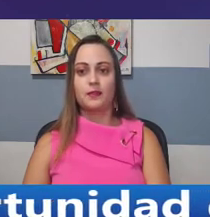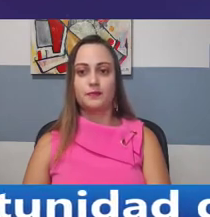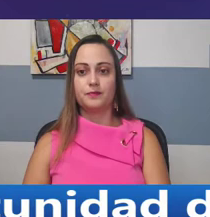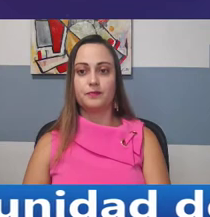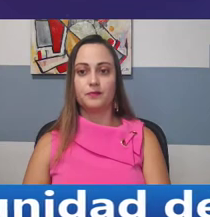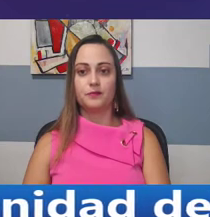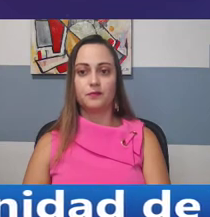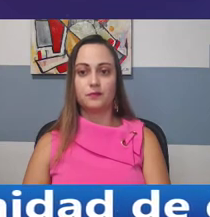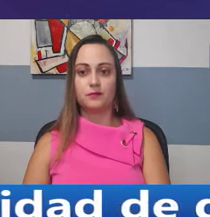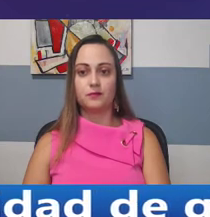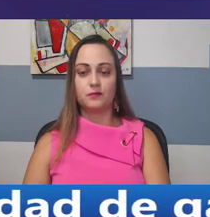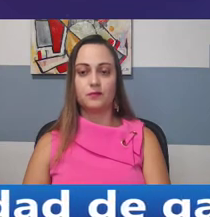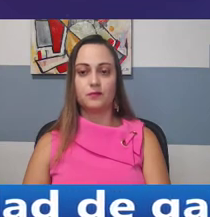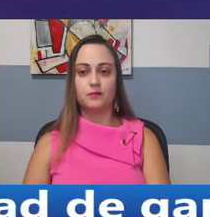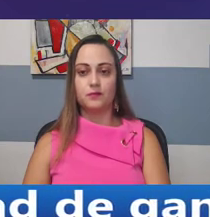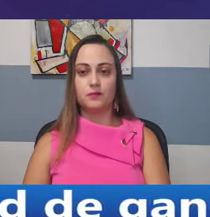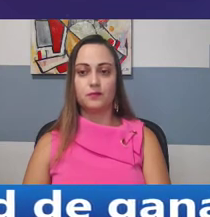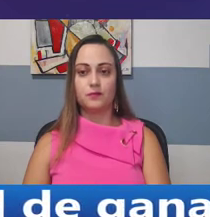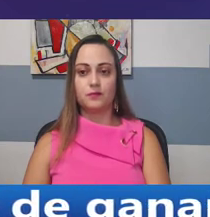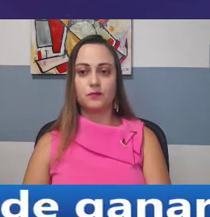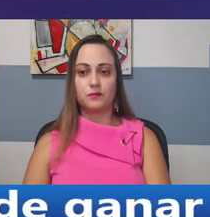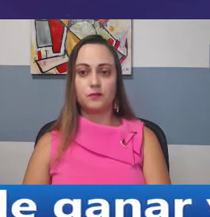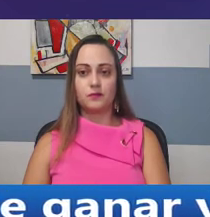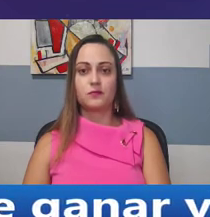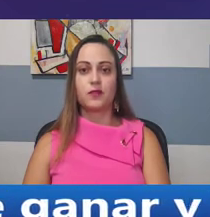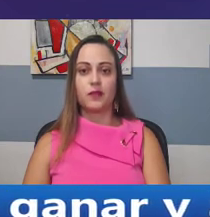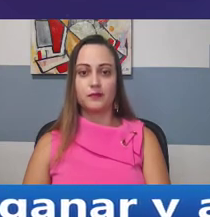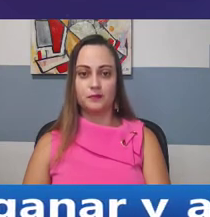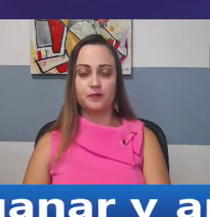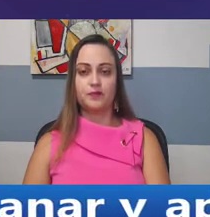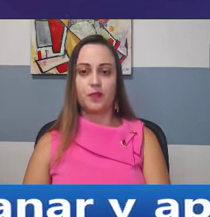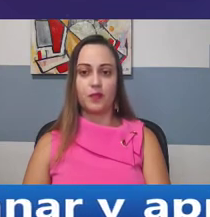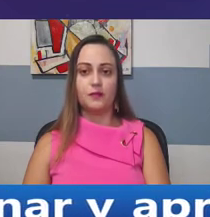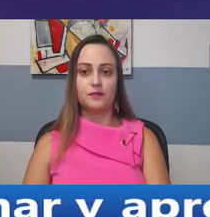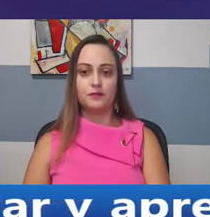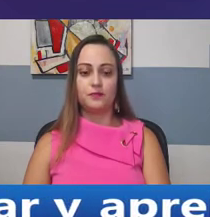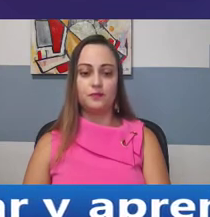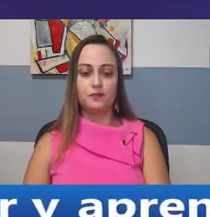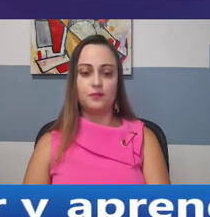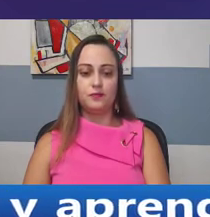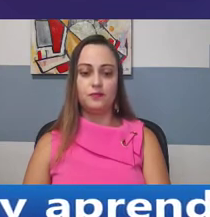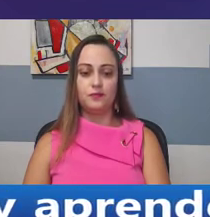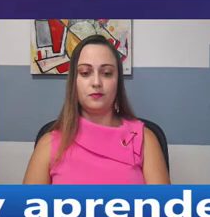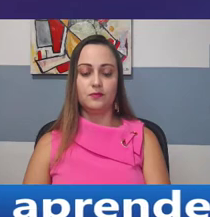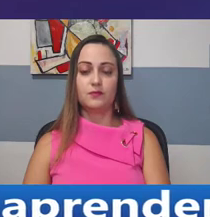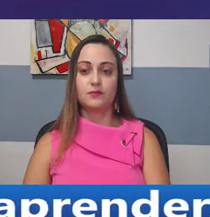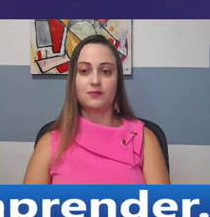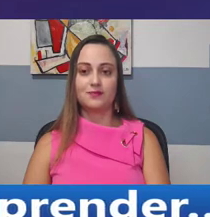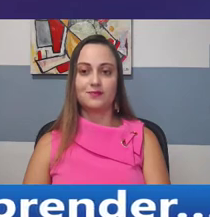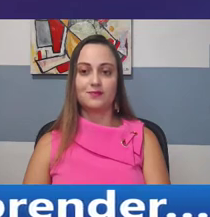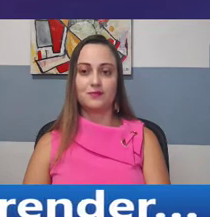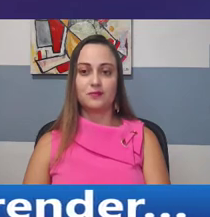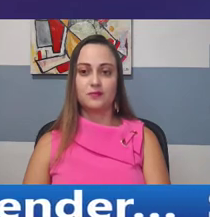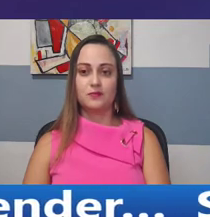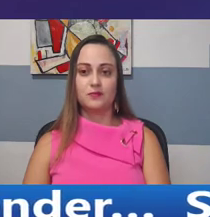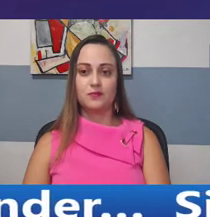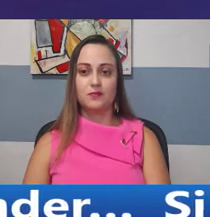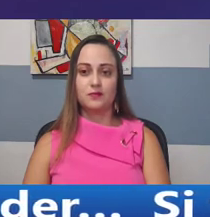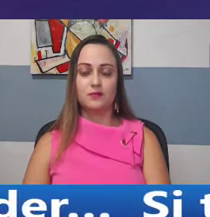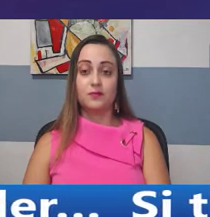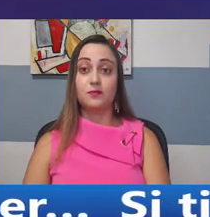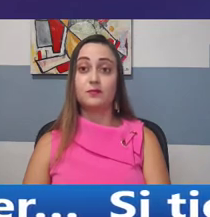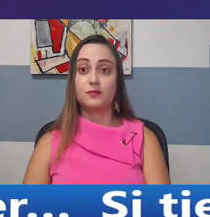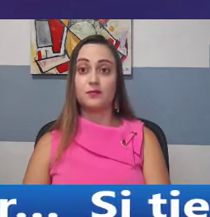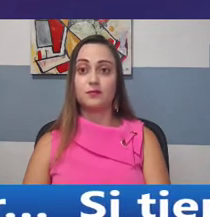salones de reuniones que usted la reserva y ¡pum! Se la da el broker solo. No tienes que a veces ni que pagar una oficina. En dependencia de algunos brokers,